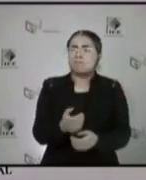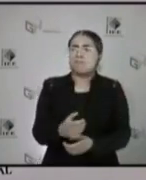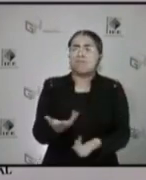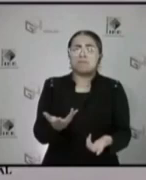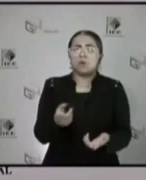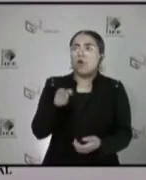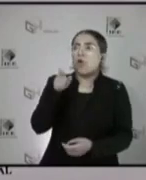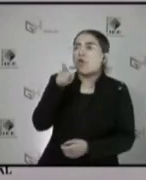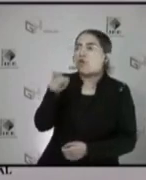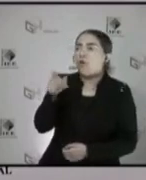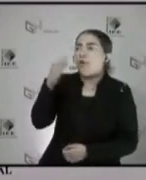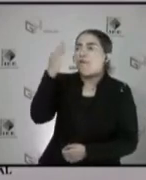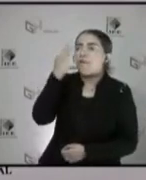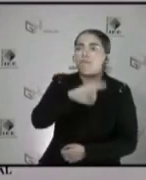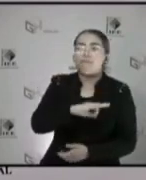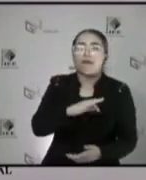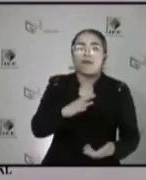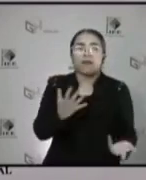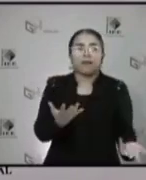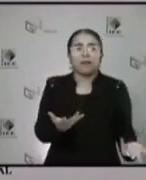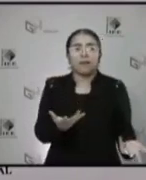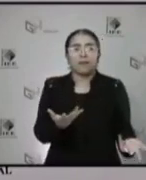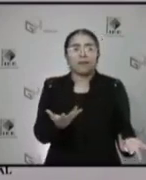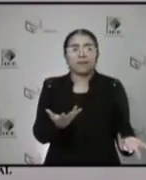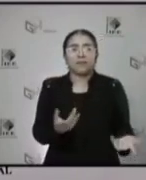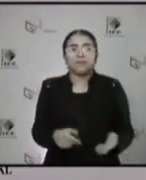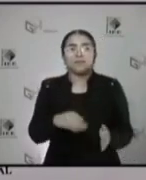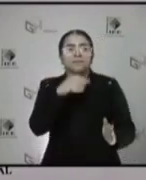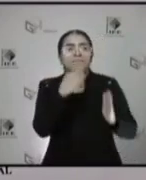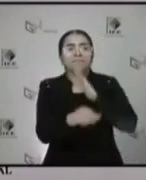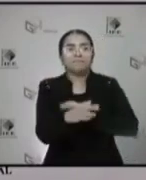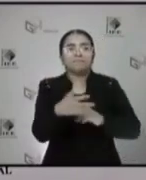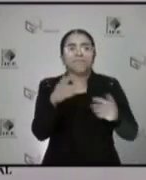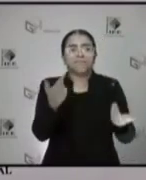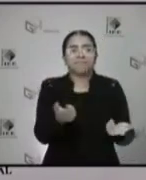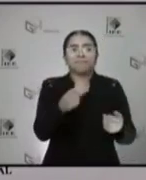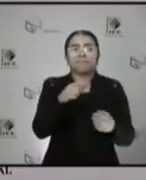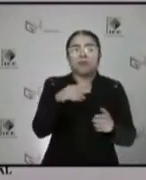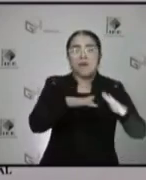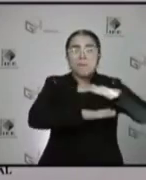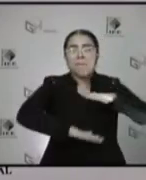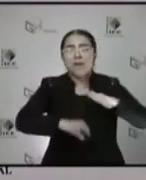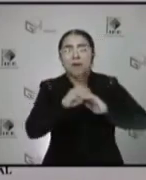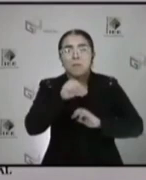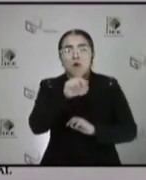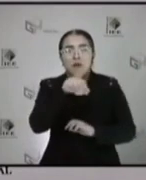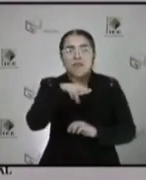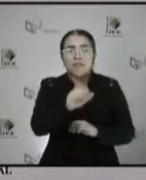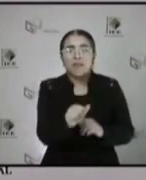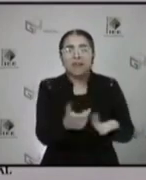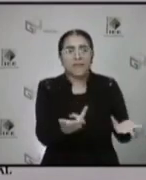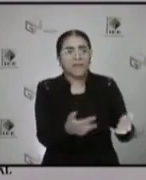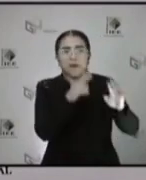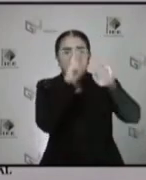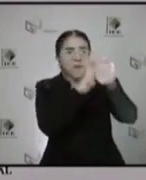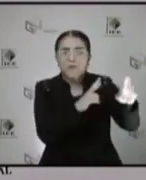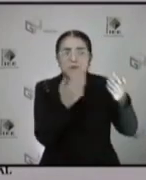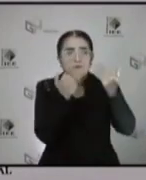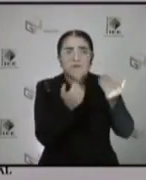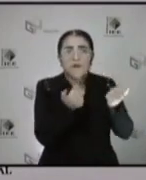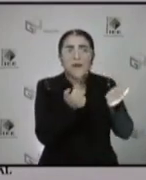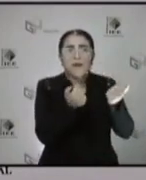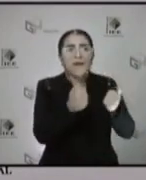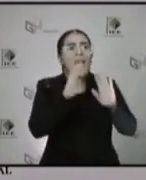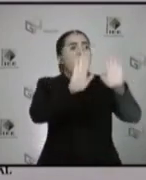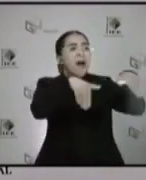le faltaron el respeto a él, lo engañaron. Engañaron a las bases de Morena, a los que sudaron la camiseta allá afuera, a los que se la